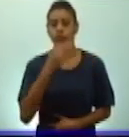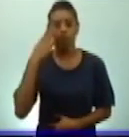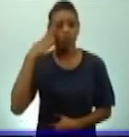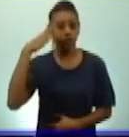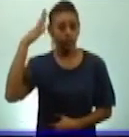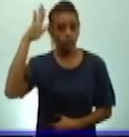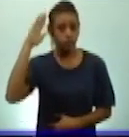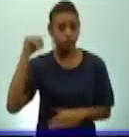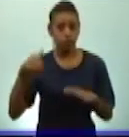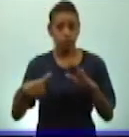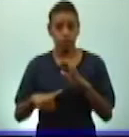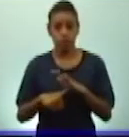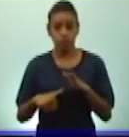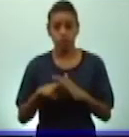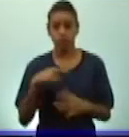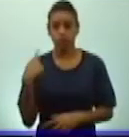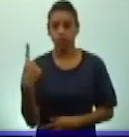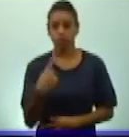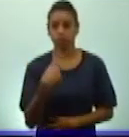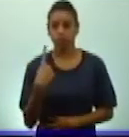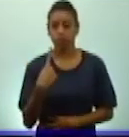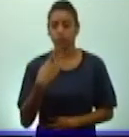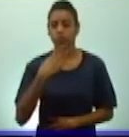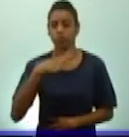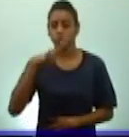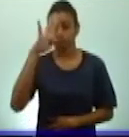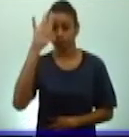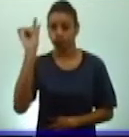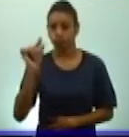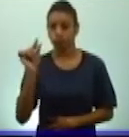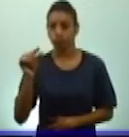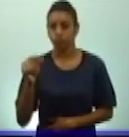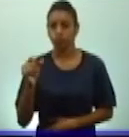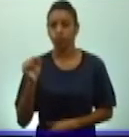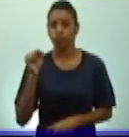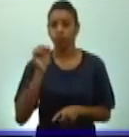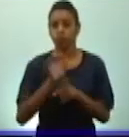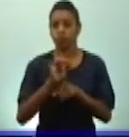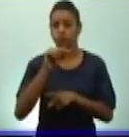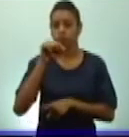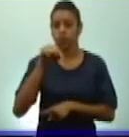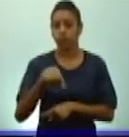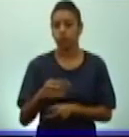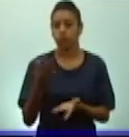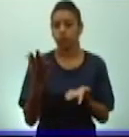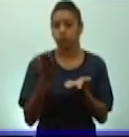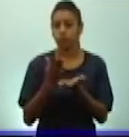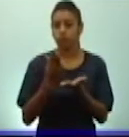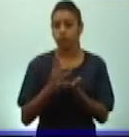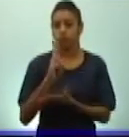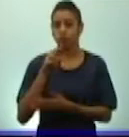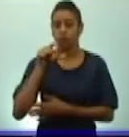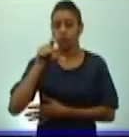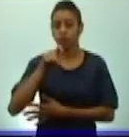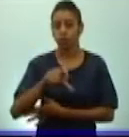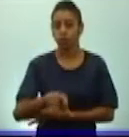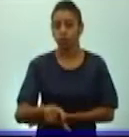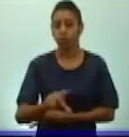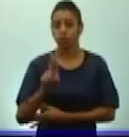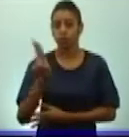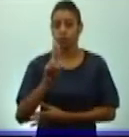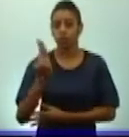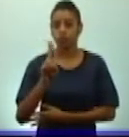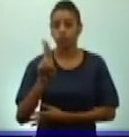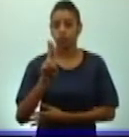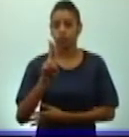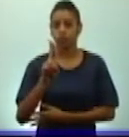todos los cubanos. Por lo tanto, iniciamos entonces el estudio de la última unidad del programa